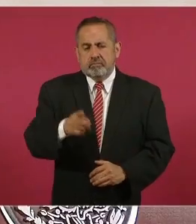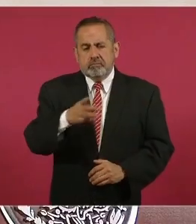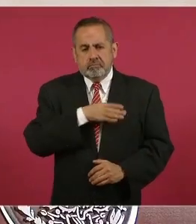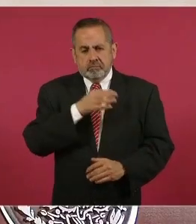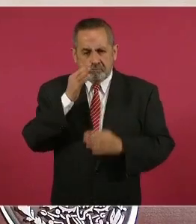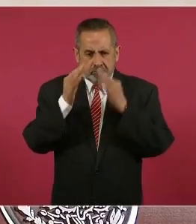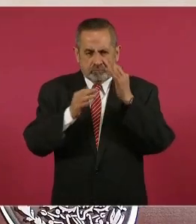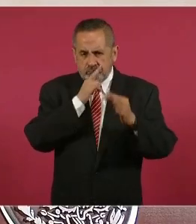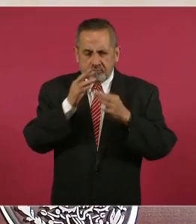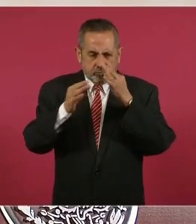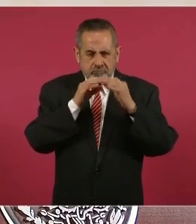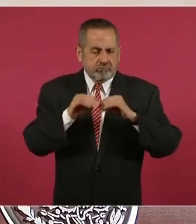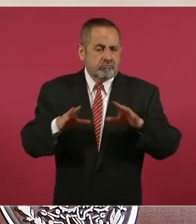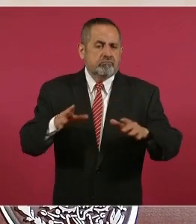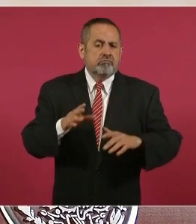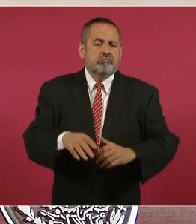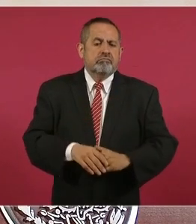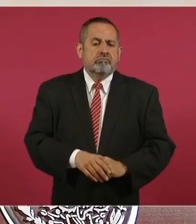noticia